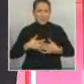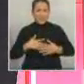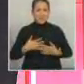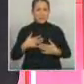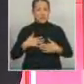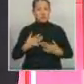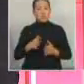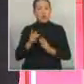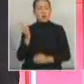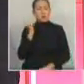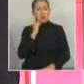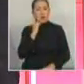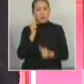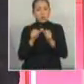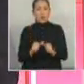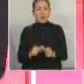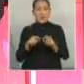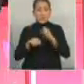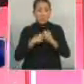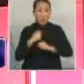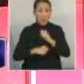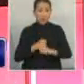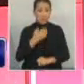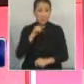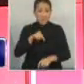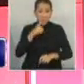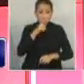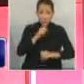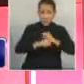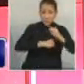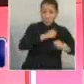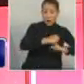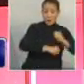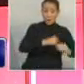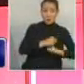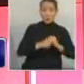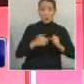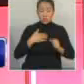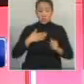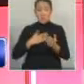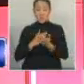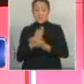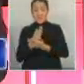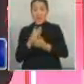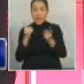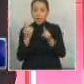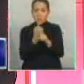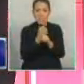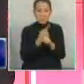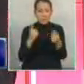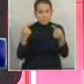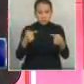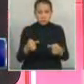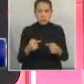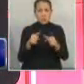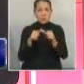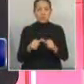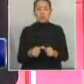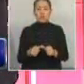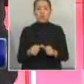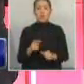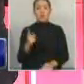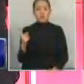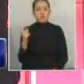escuchado durante estos años, incluso este último año que estuvo debatiéndose sobre tributo, sí, durante toda la campaña, si hubiera escuchado